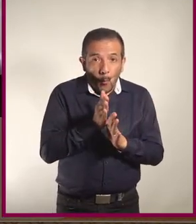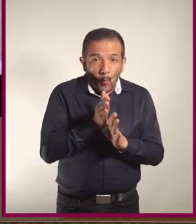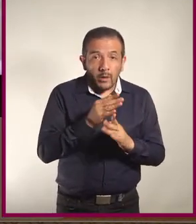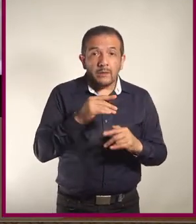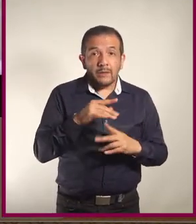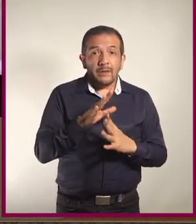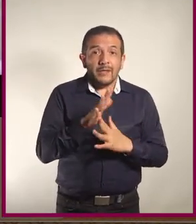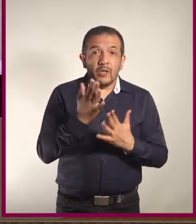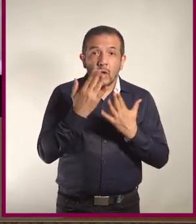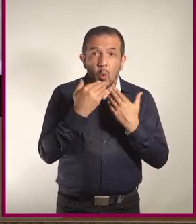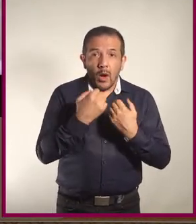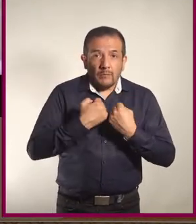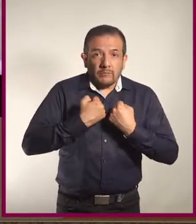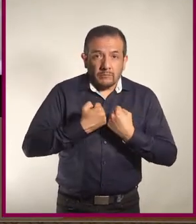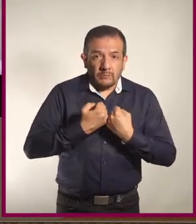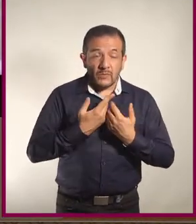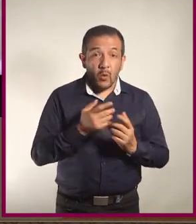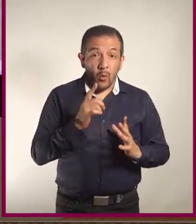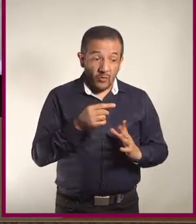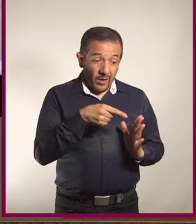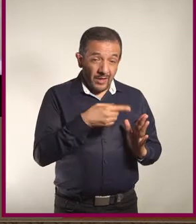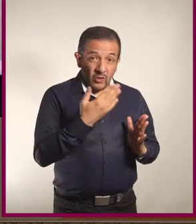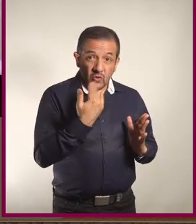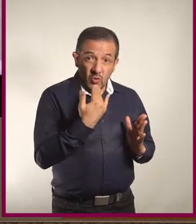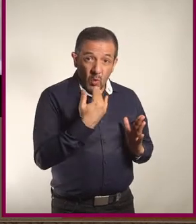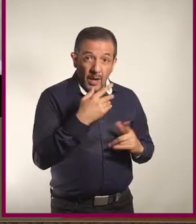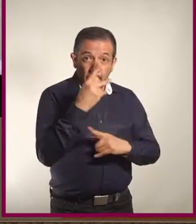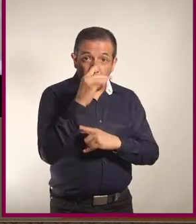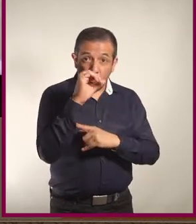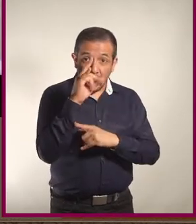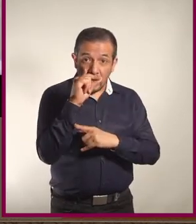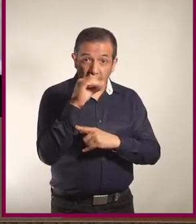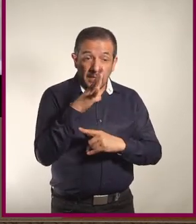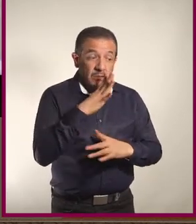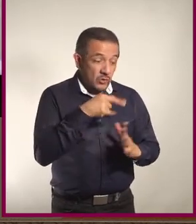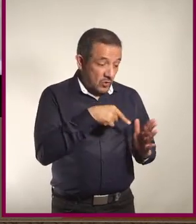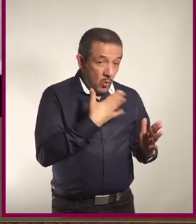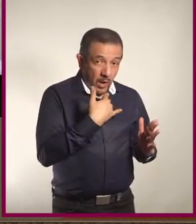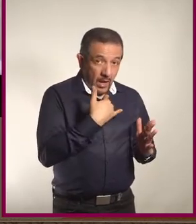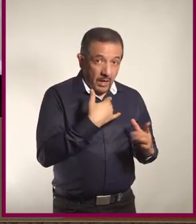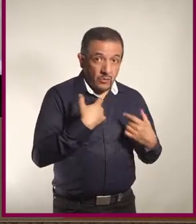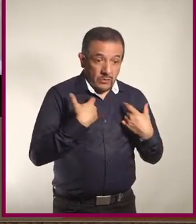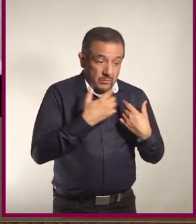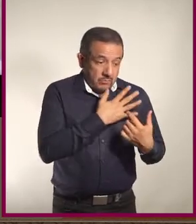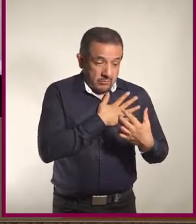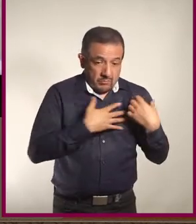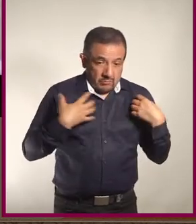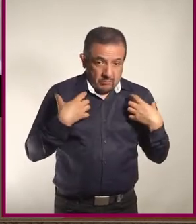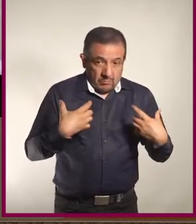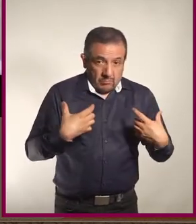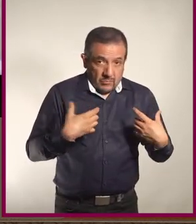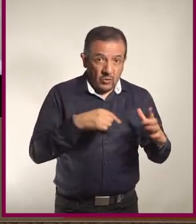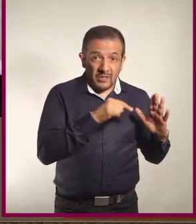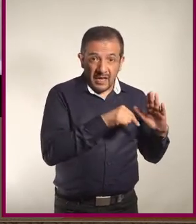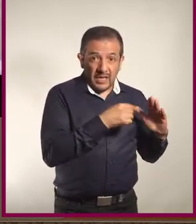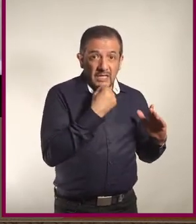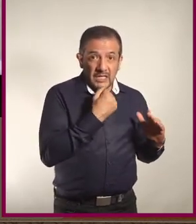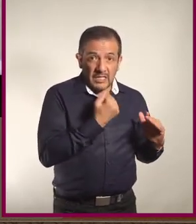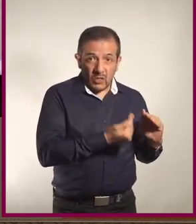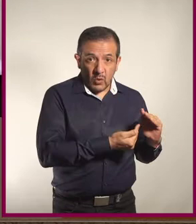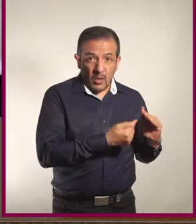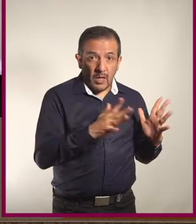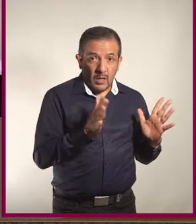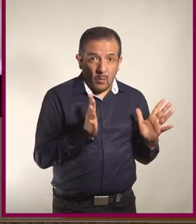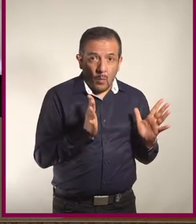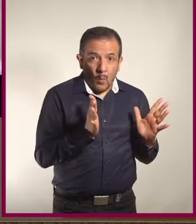Estas proteínas que no se consumen, en lugar de irse a construir músculo y al crecimiento y desarrollo del niño,